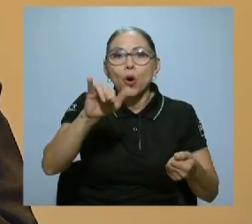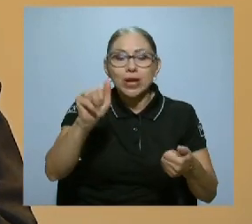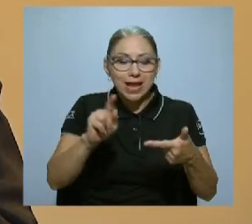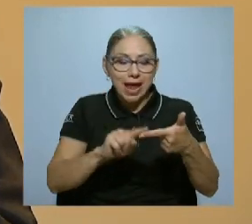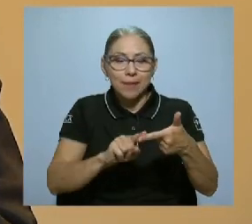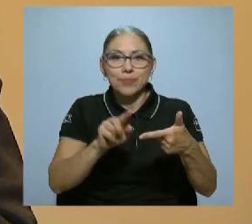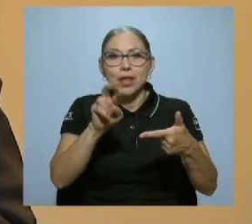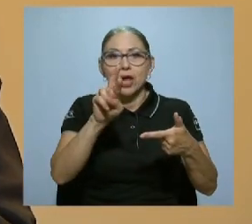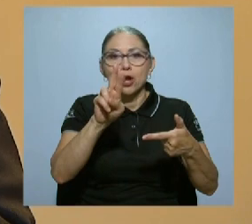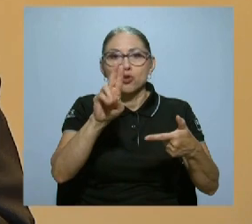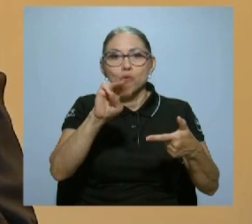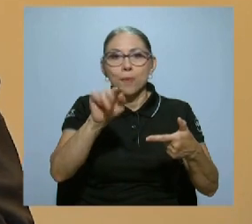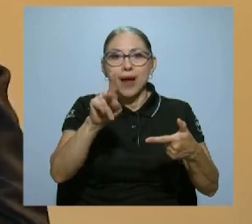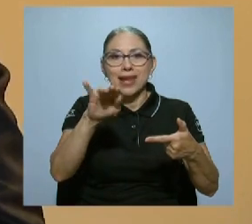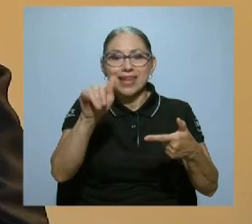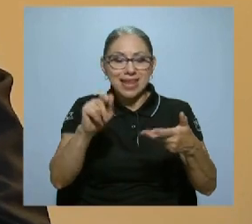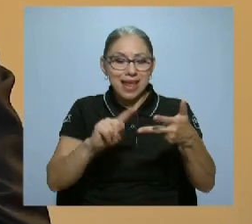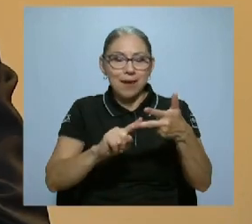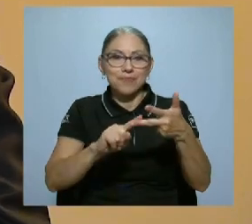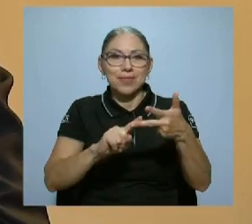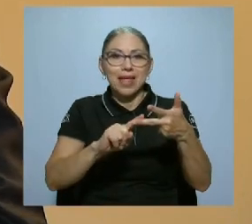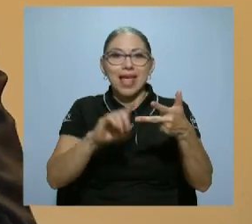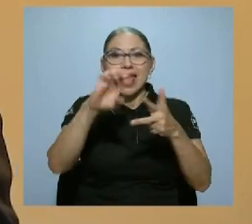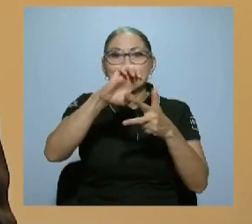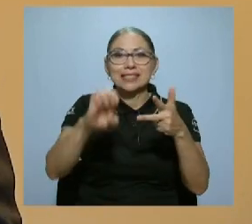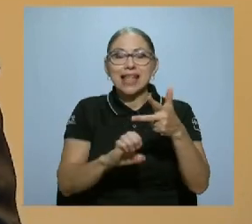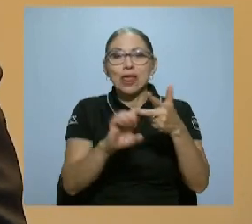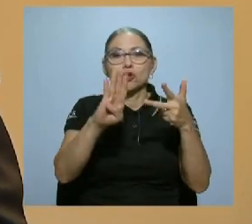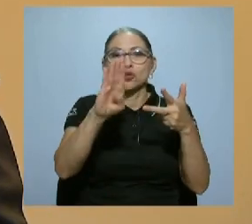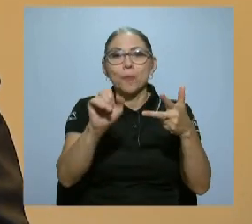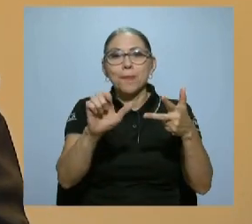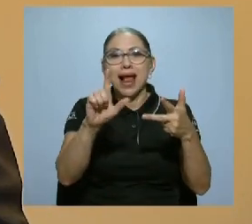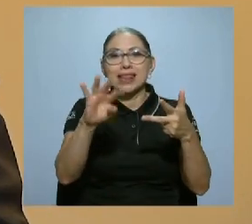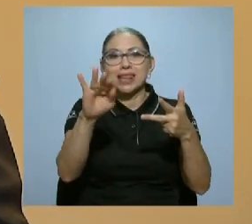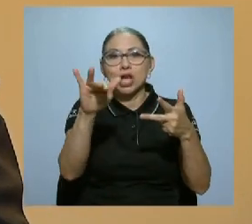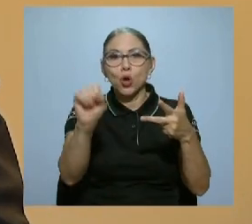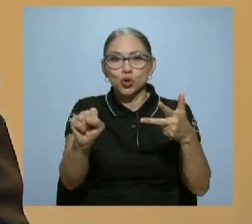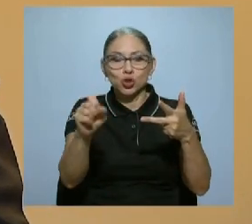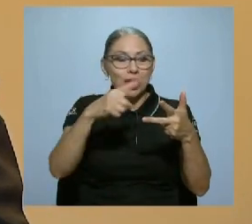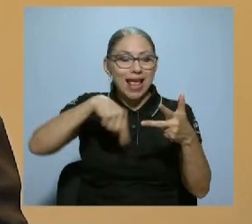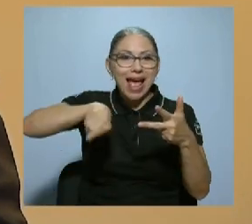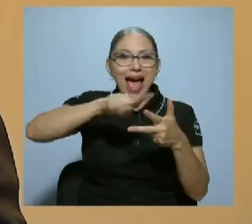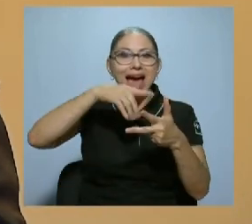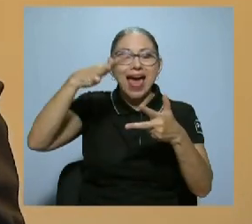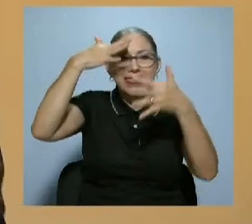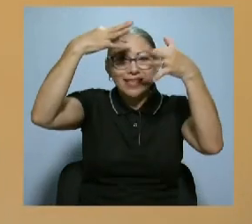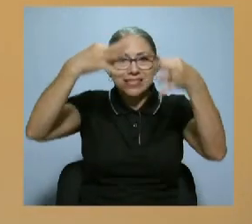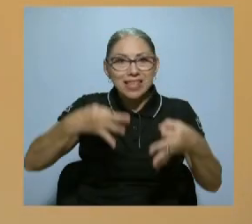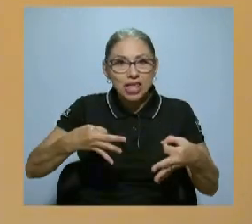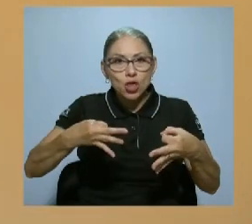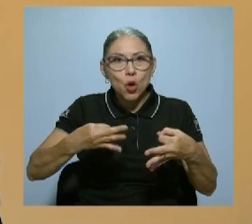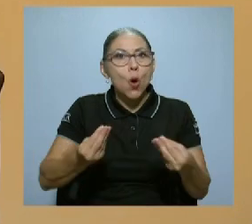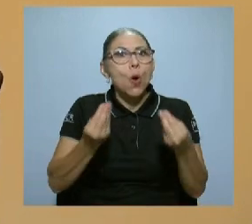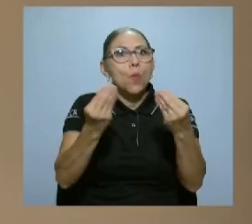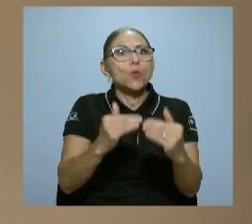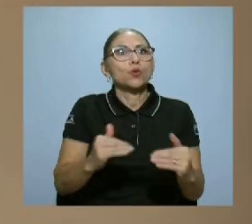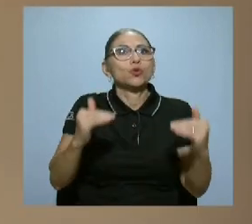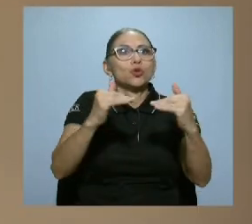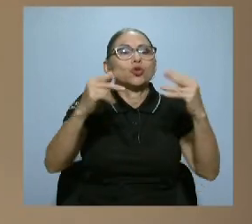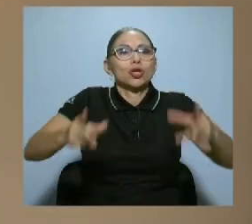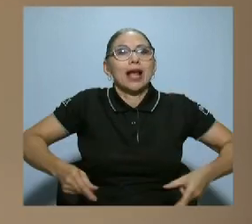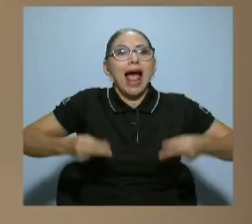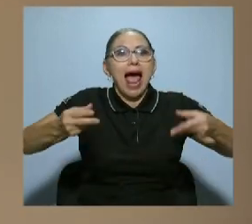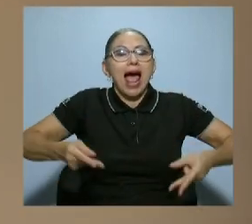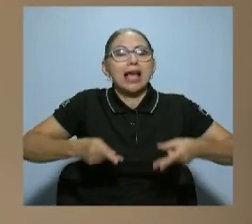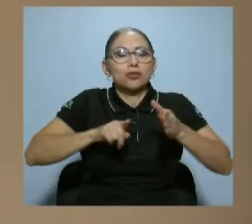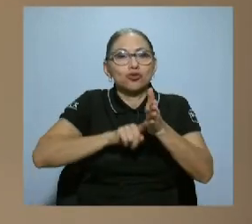bálticos, han decidido elevar enormemente sus gastos y su capacidad militar. Este conflicto,